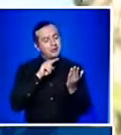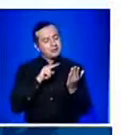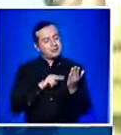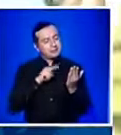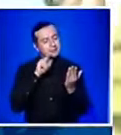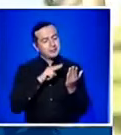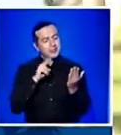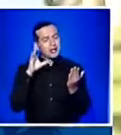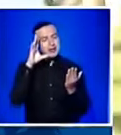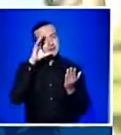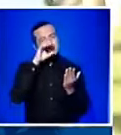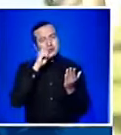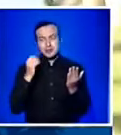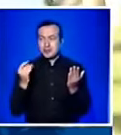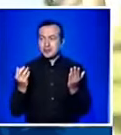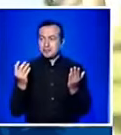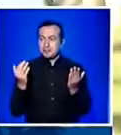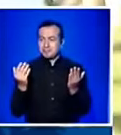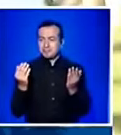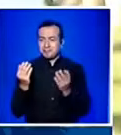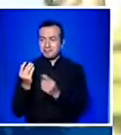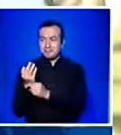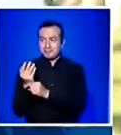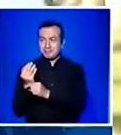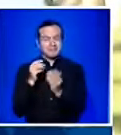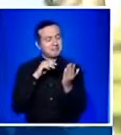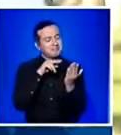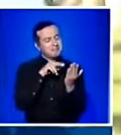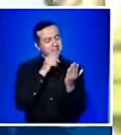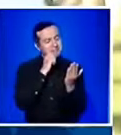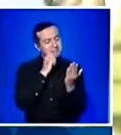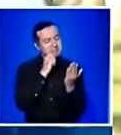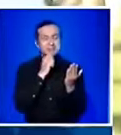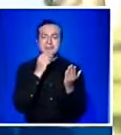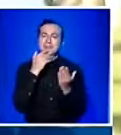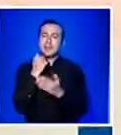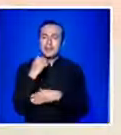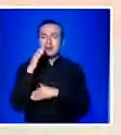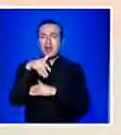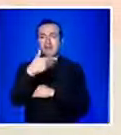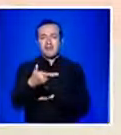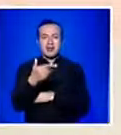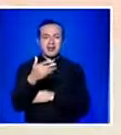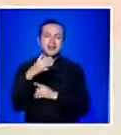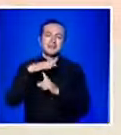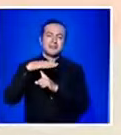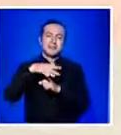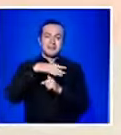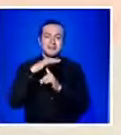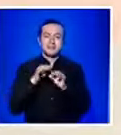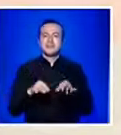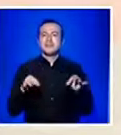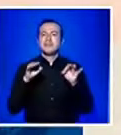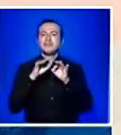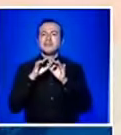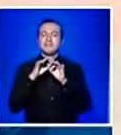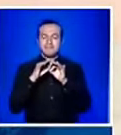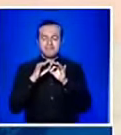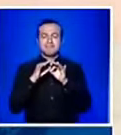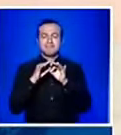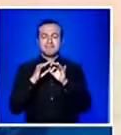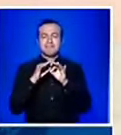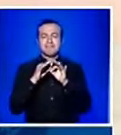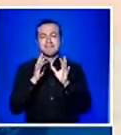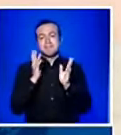está en la noche, y pues aprovechando que no hay luz en casa, entonces qué mejor que salir al parque. Es importante además que